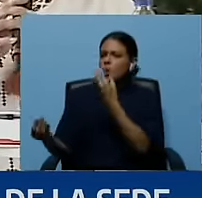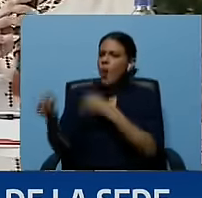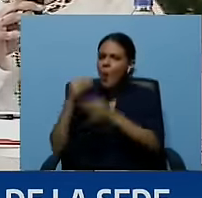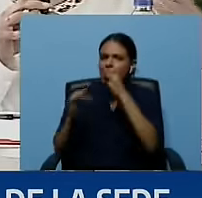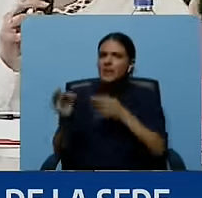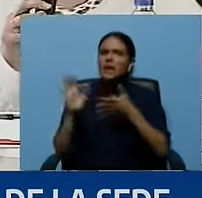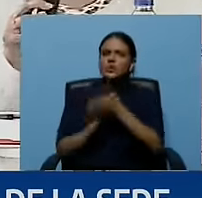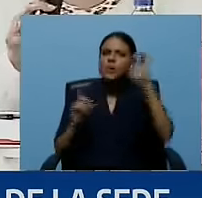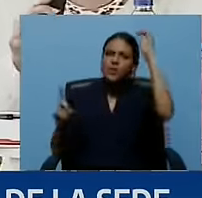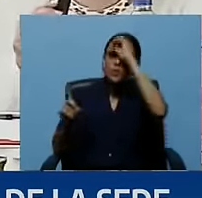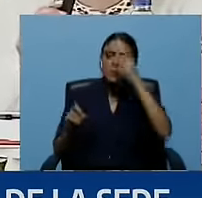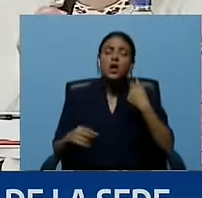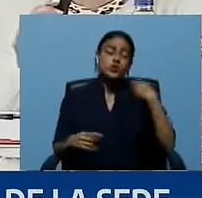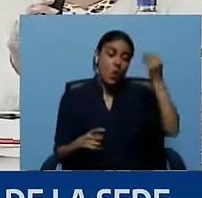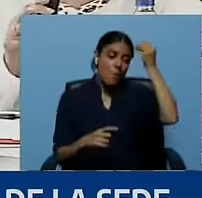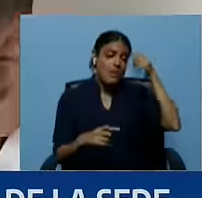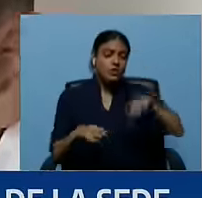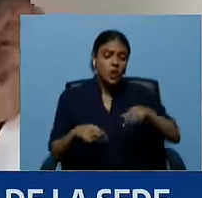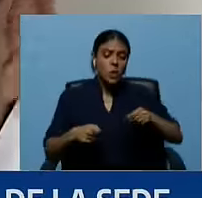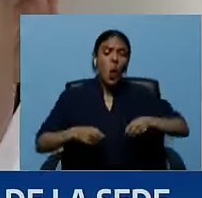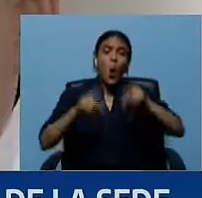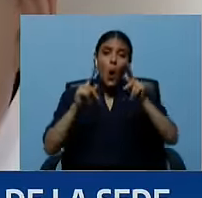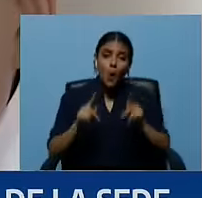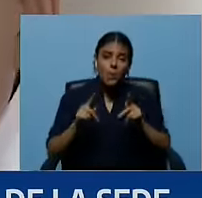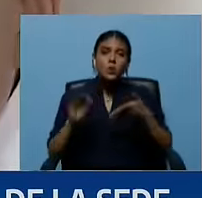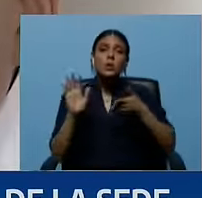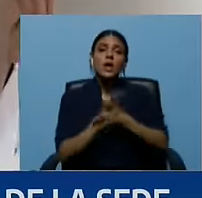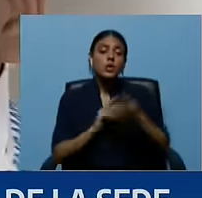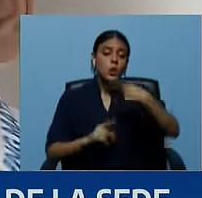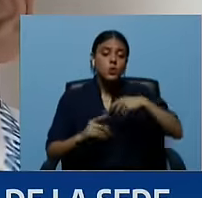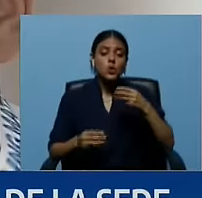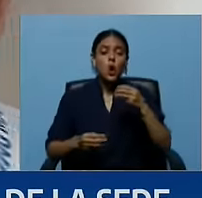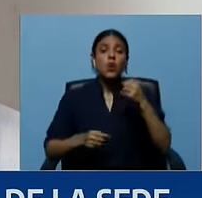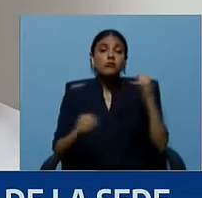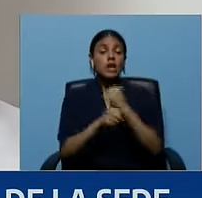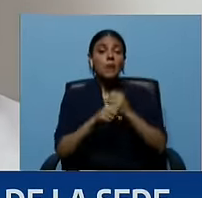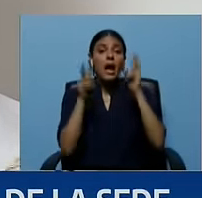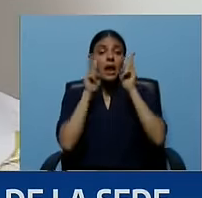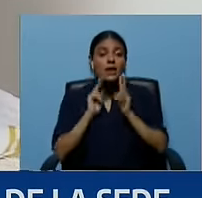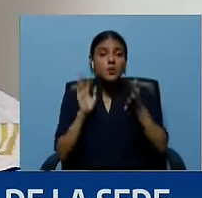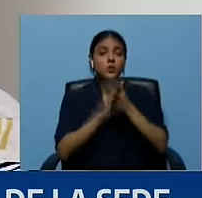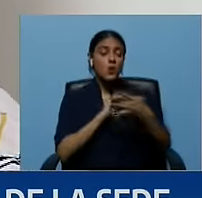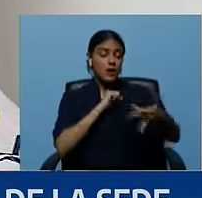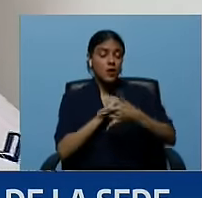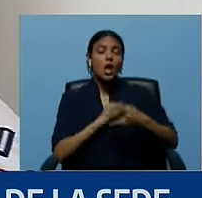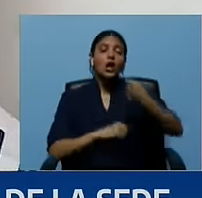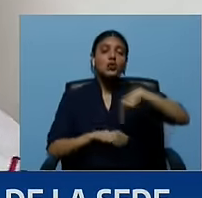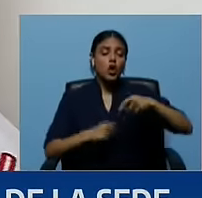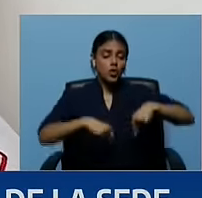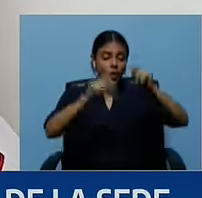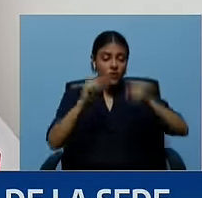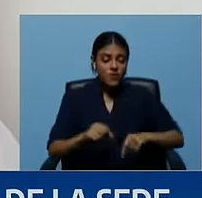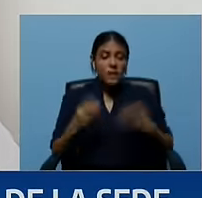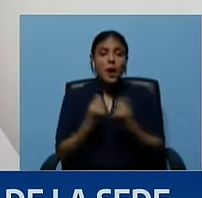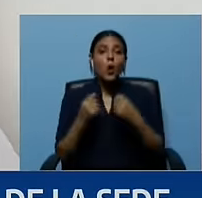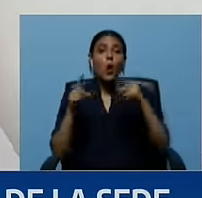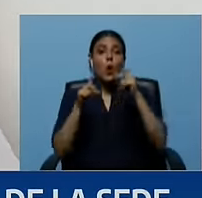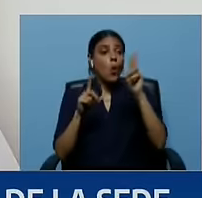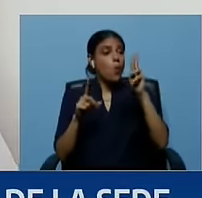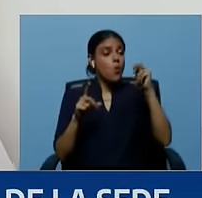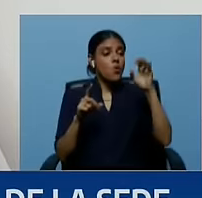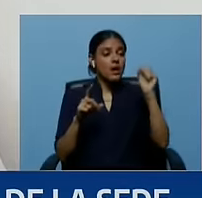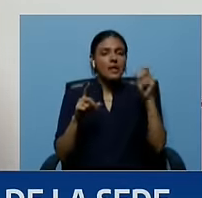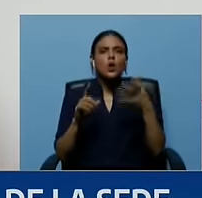presidente, si hay un ejercicio ético en las tecnologías. De hecho, nosotros firmamos la proclama en la UNESCO de la ética